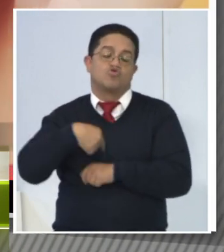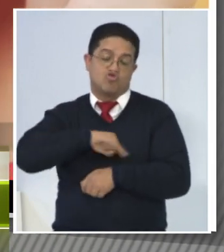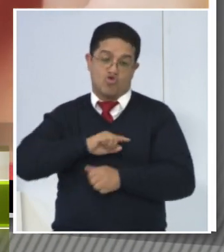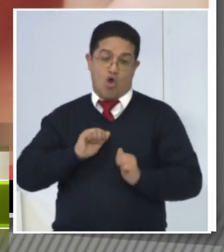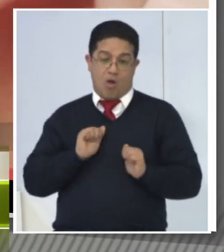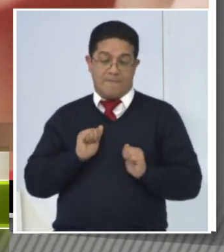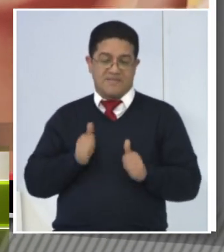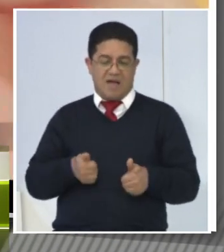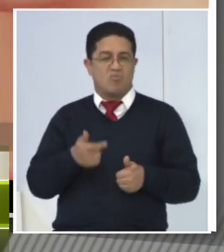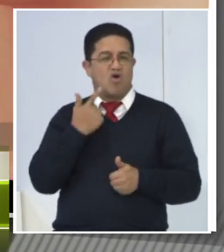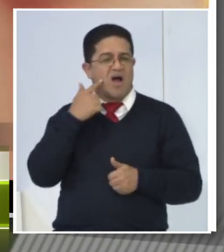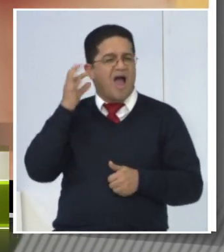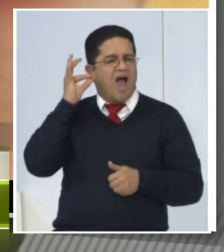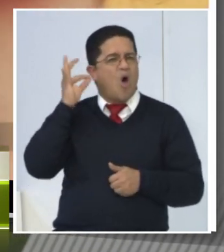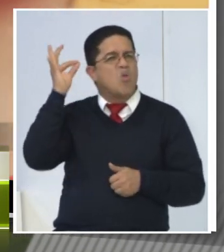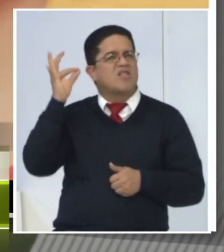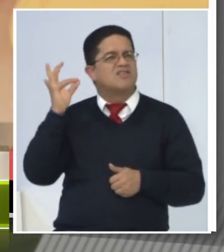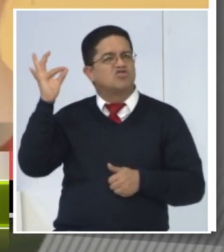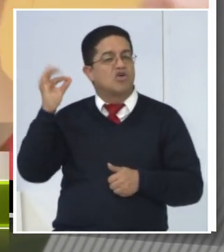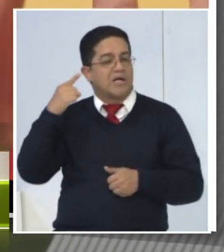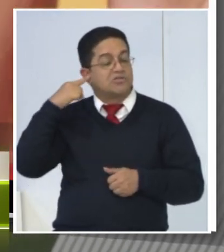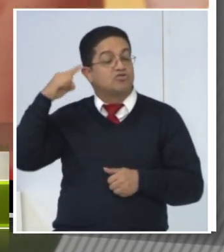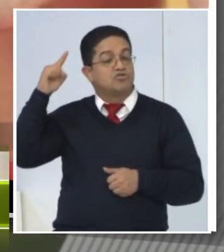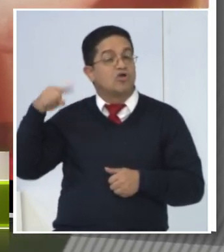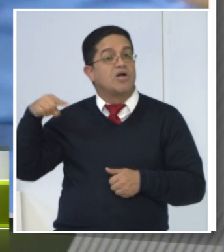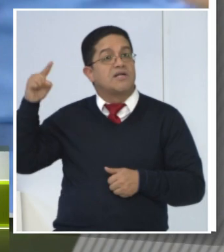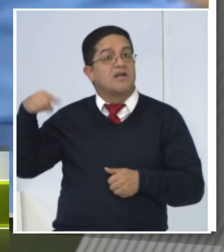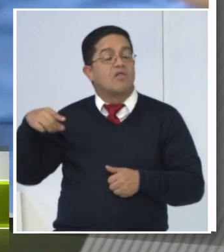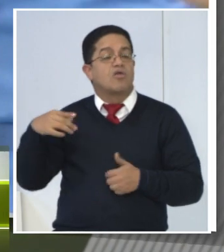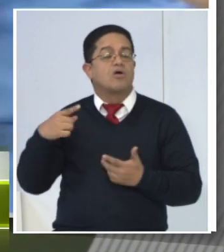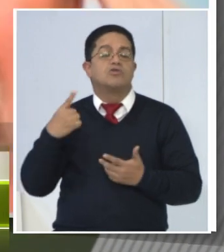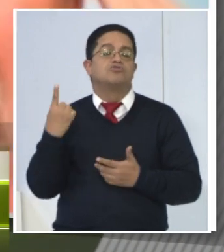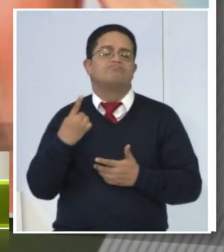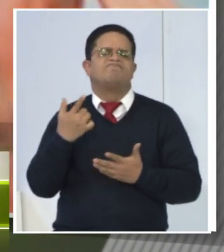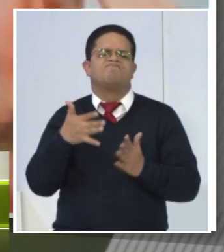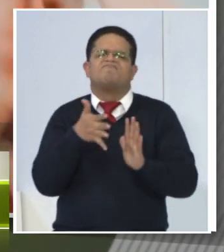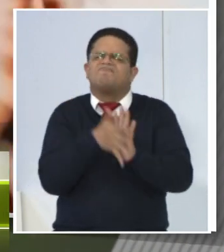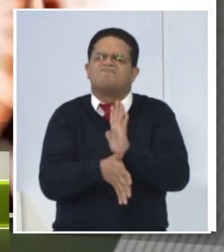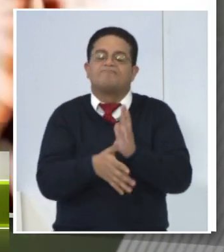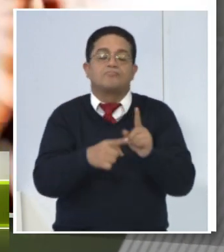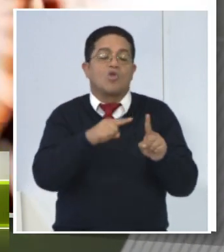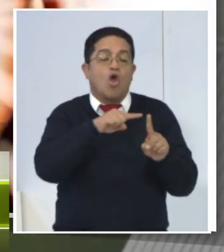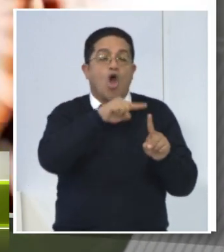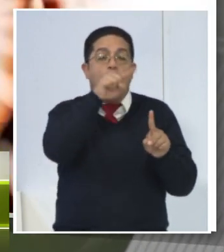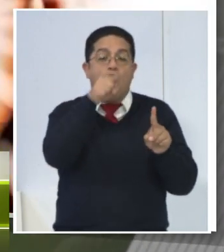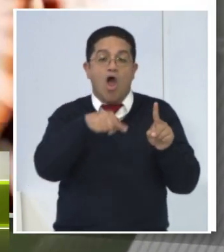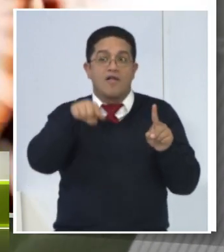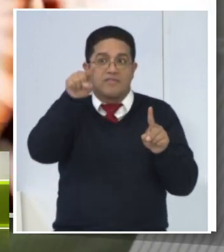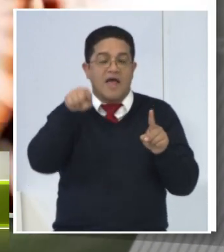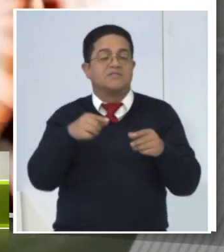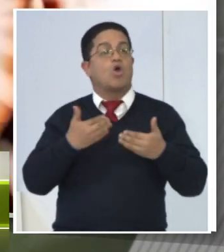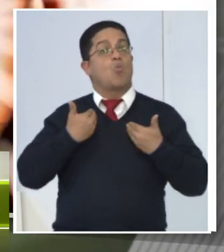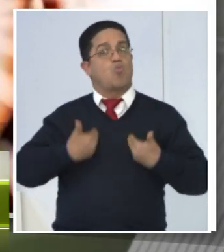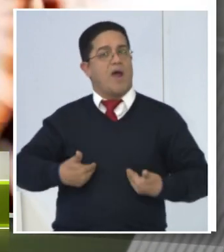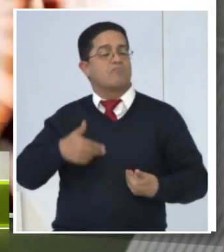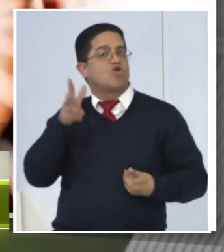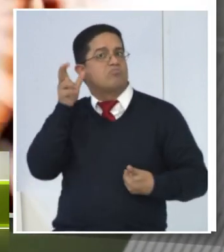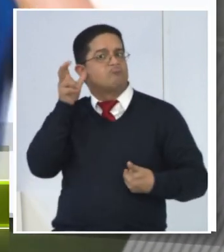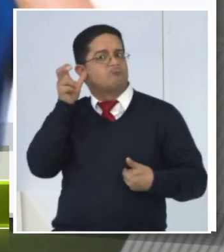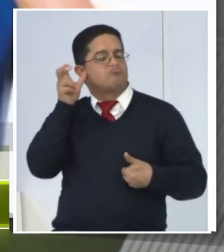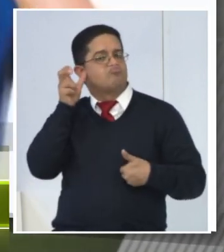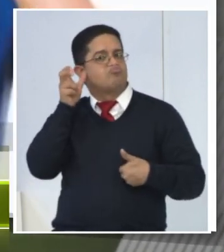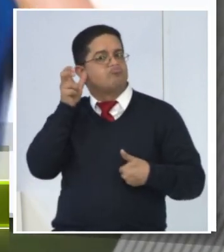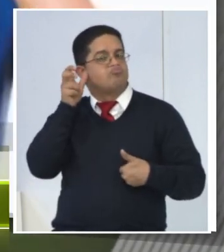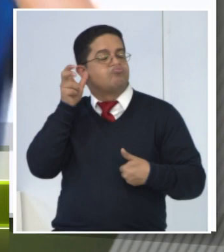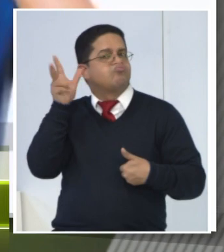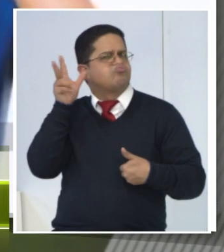es la audición en sí el sonido no existe. El sonido son ondas que nuestro cuerpo las recibe, las transforma y el cerebro la interpreta